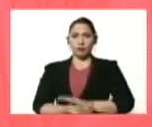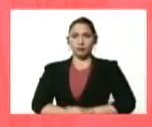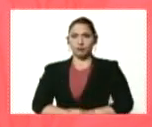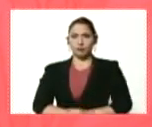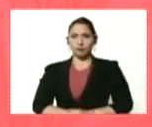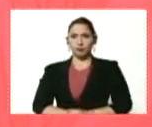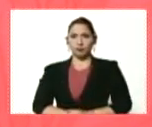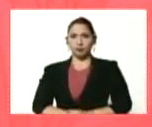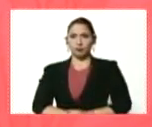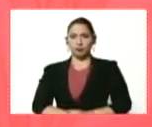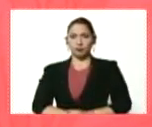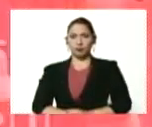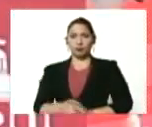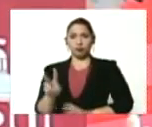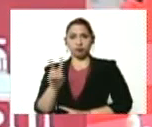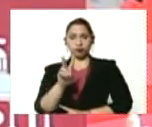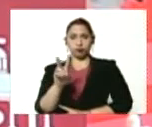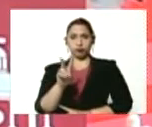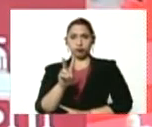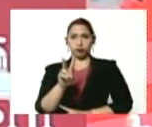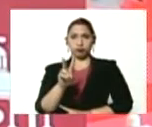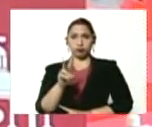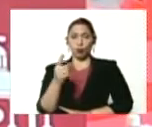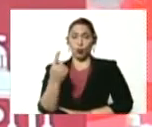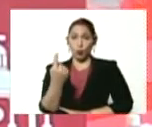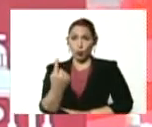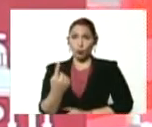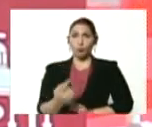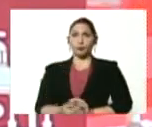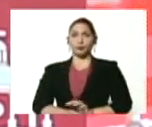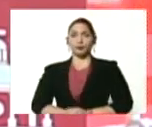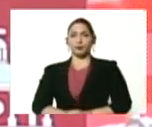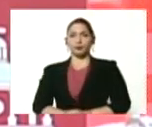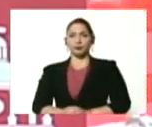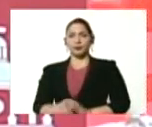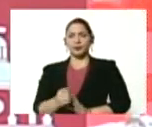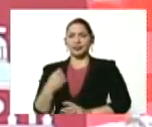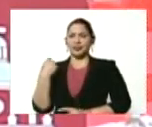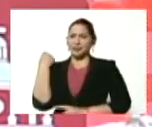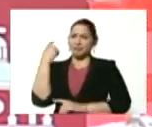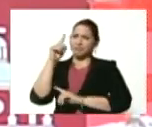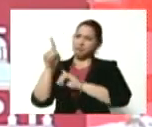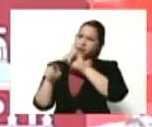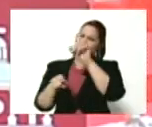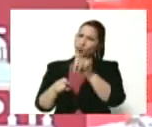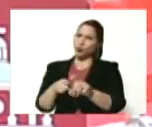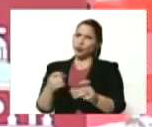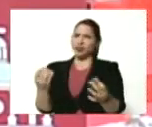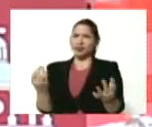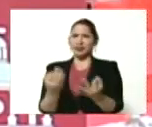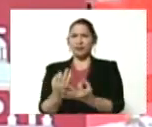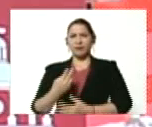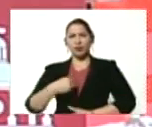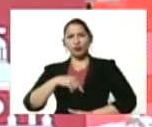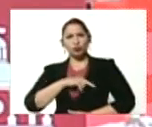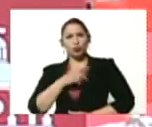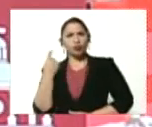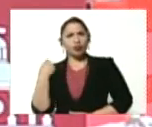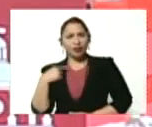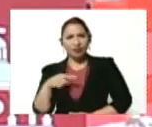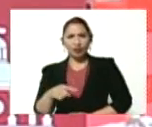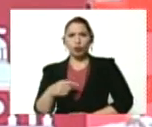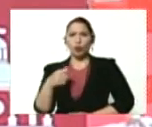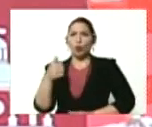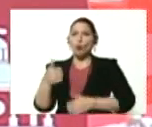de Venezuela. Y una interrogante que siempre hemos tenido es cuál